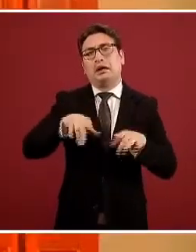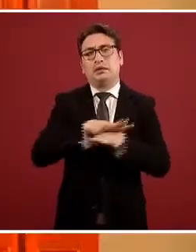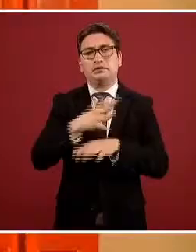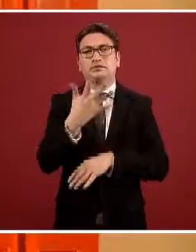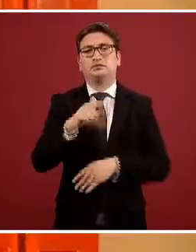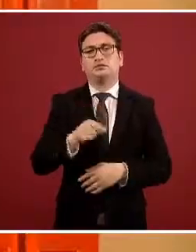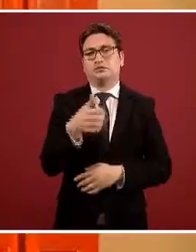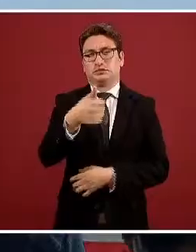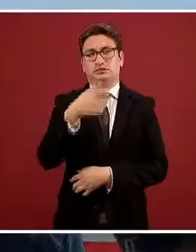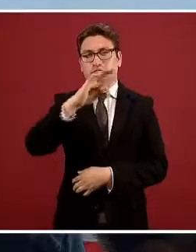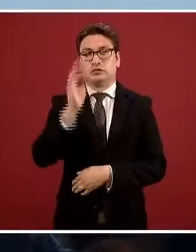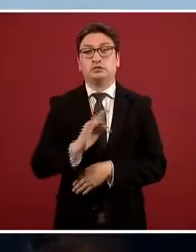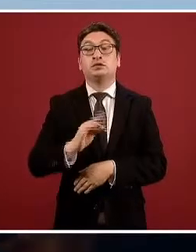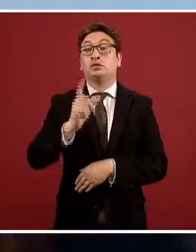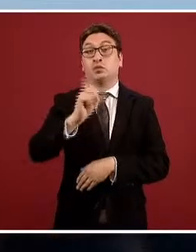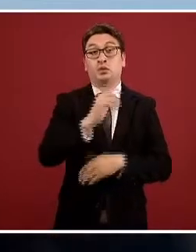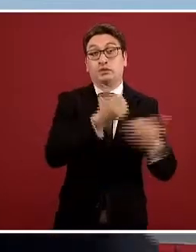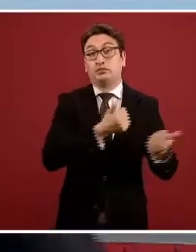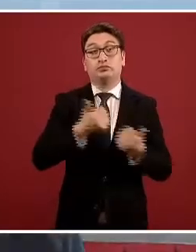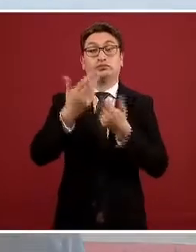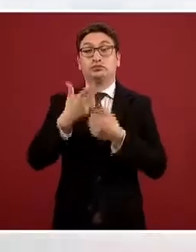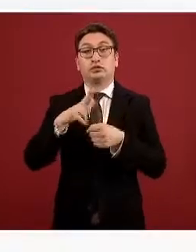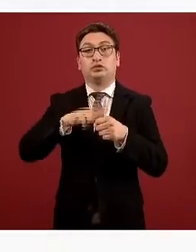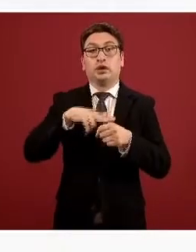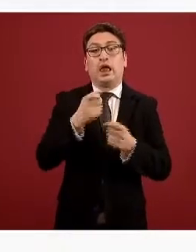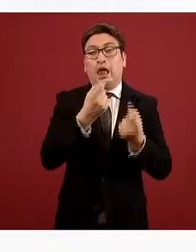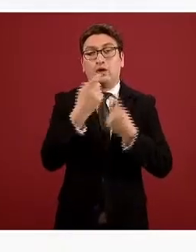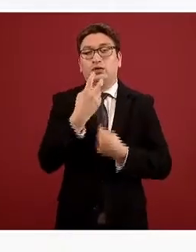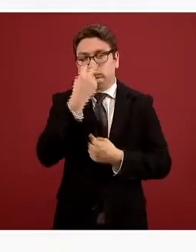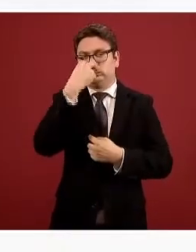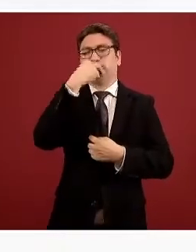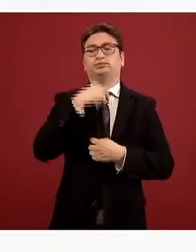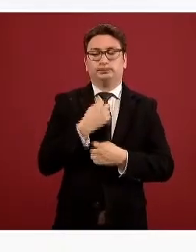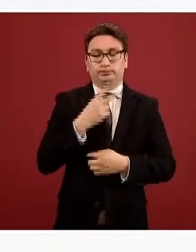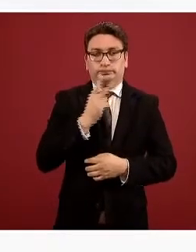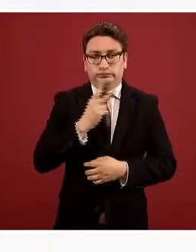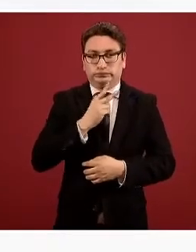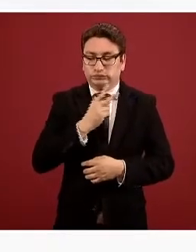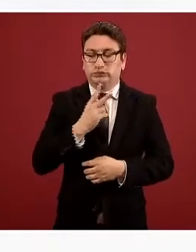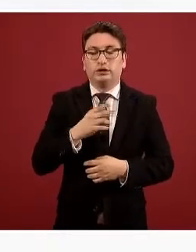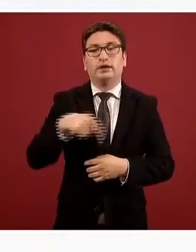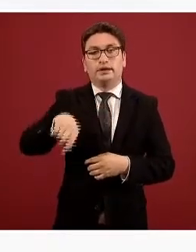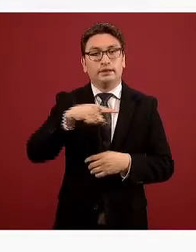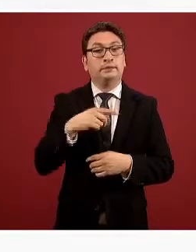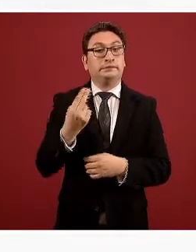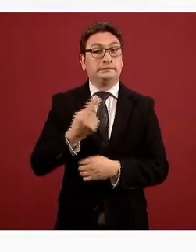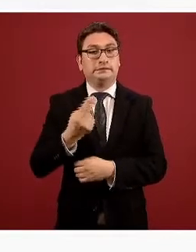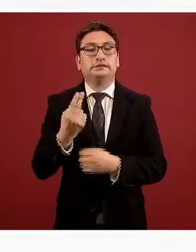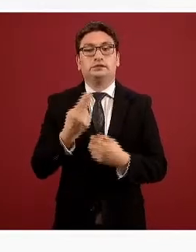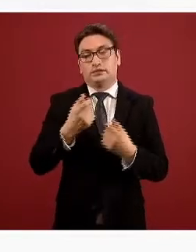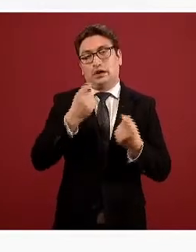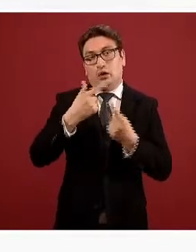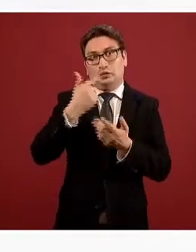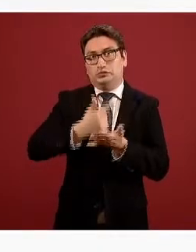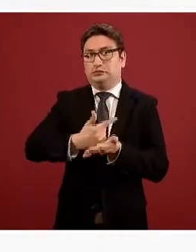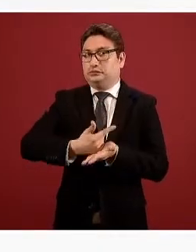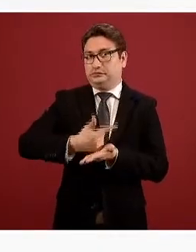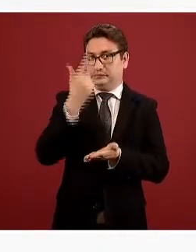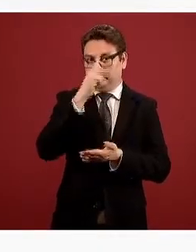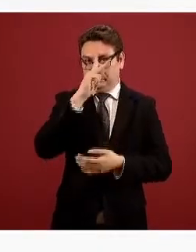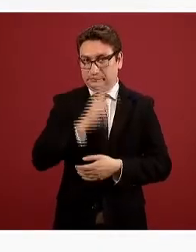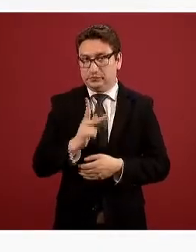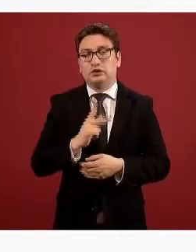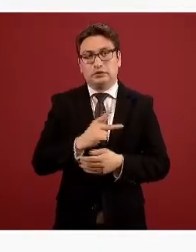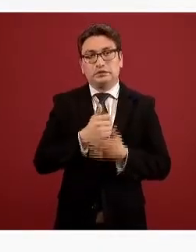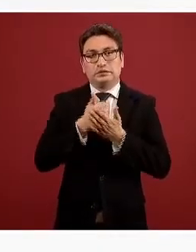de personas al momento de su ingreso requieren intubación, esto quiere decir se encuentran en condiciones de importante gravedad y